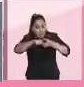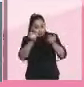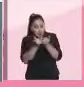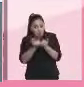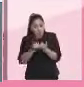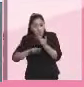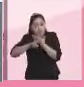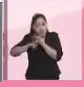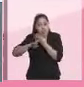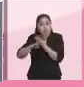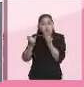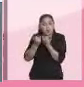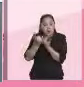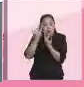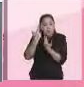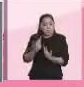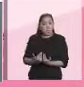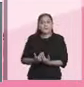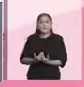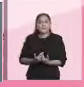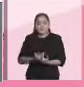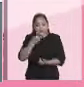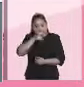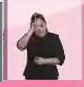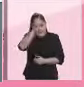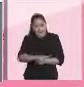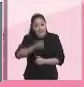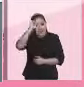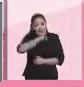los candidatos, los verdaderos jefes, jefes de jefes,